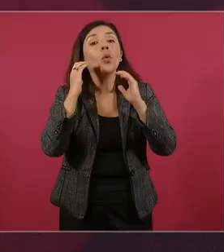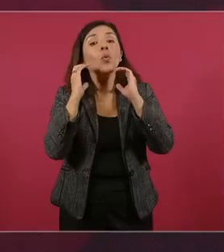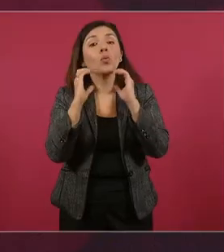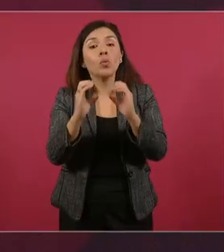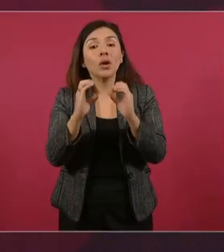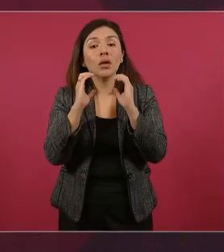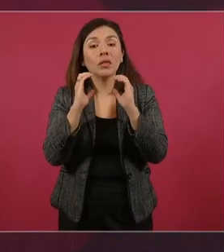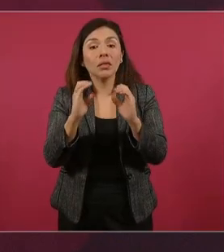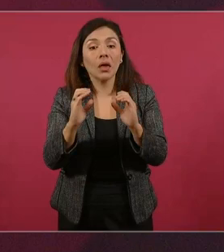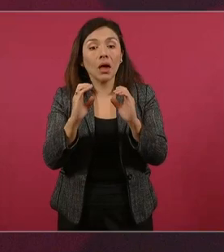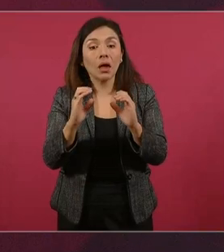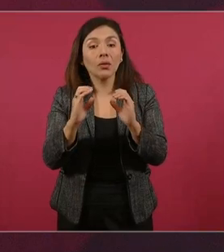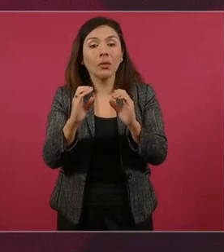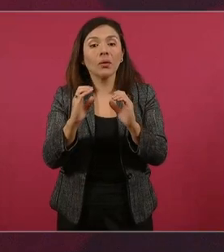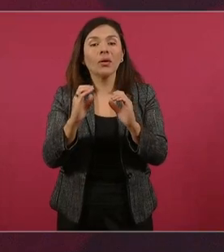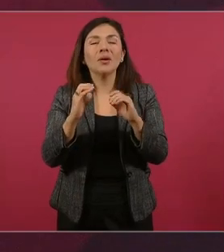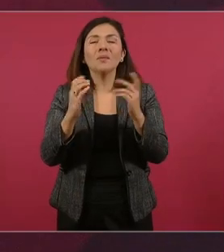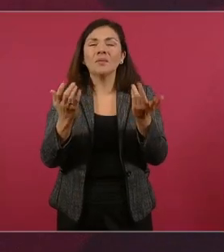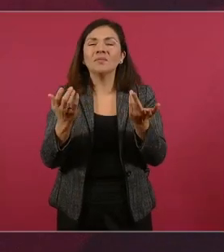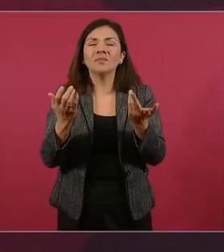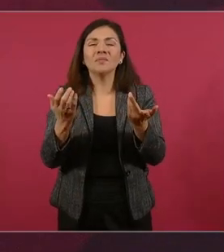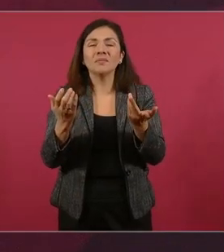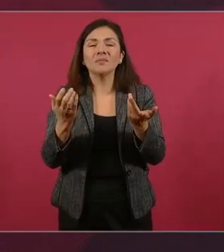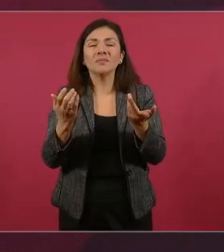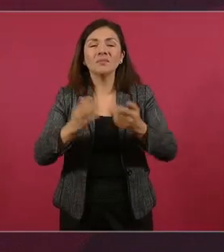también, porque